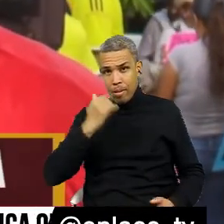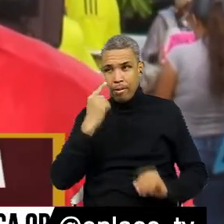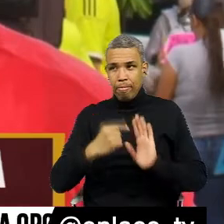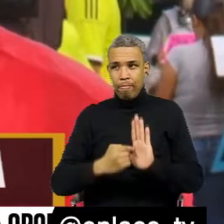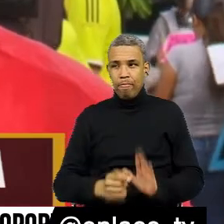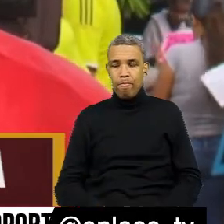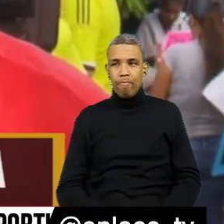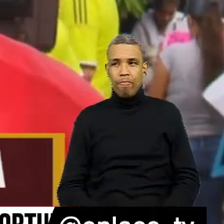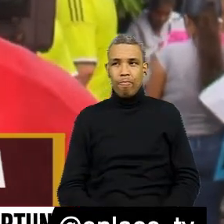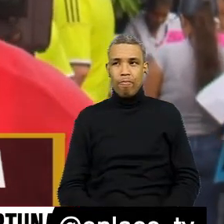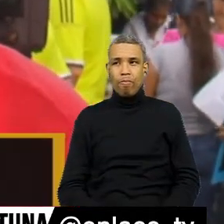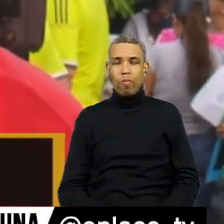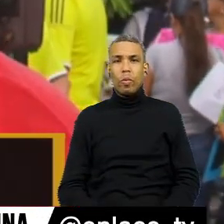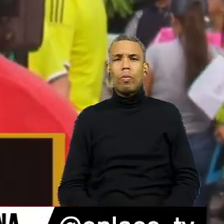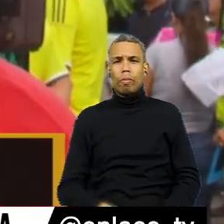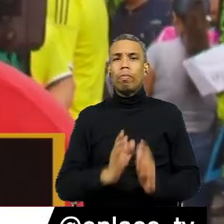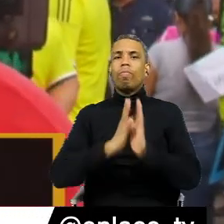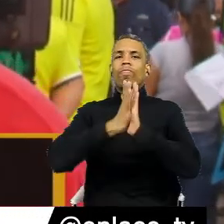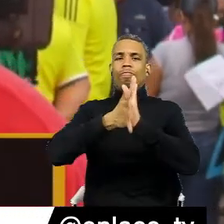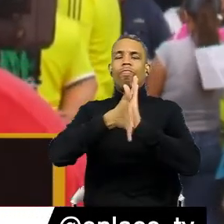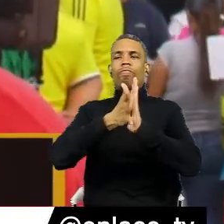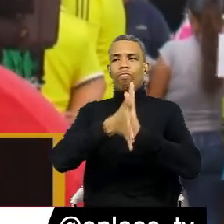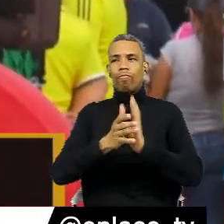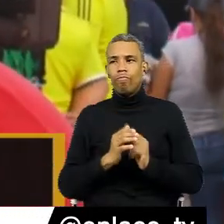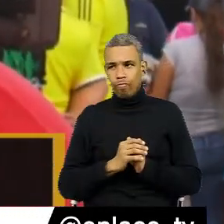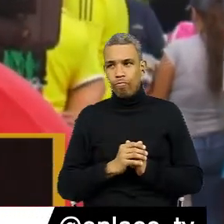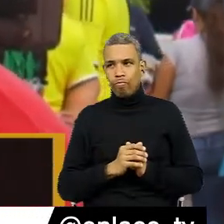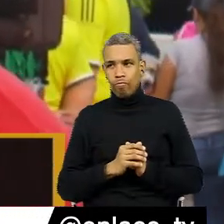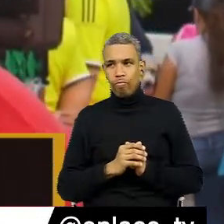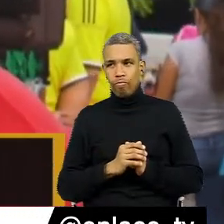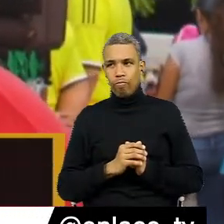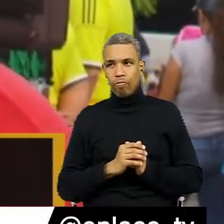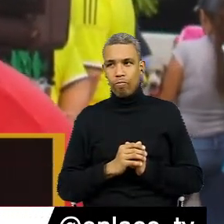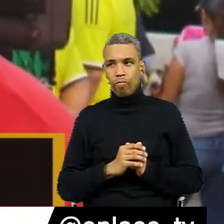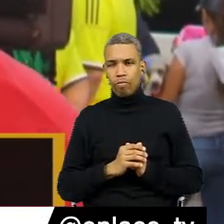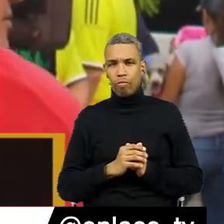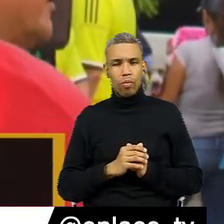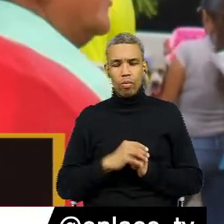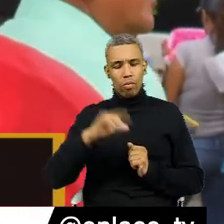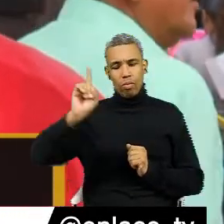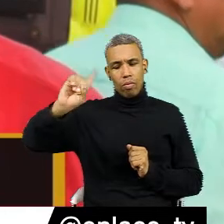tractocamión quemado, le quiero decir al pueblo barranqueño y a nivel nacional que rechazamos